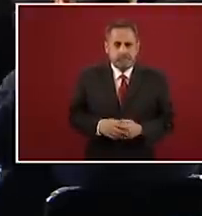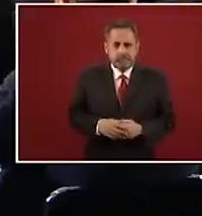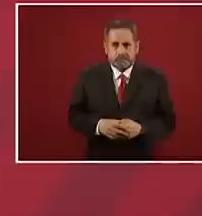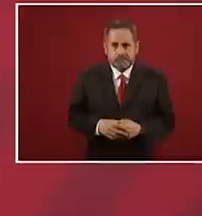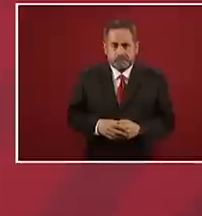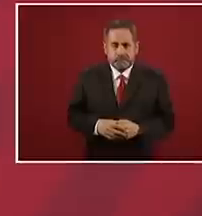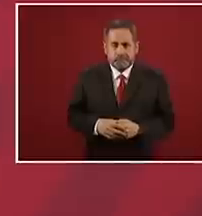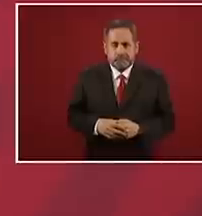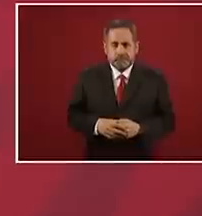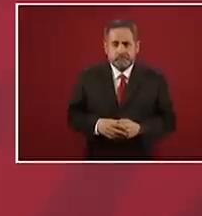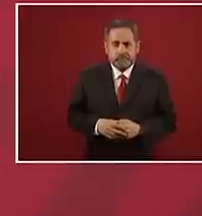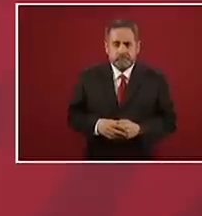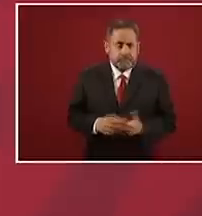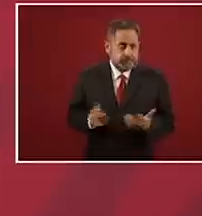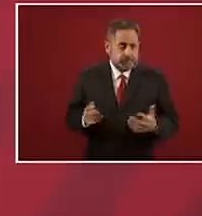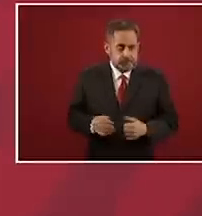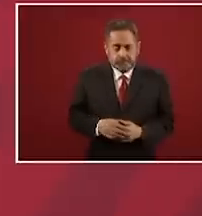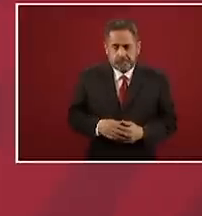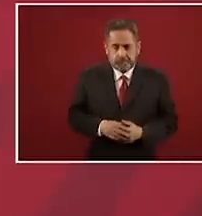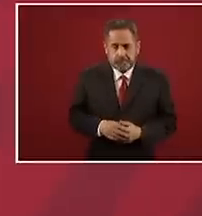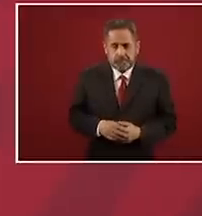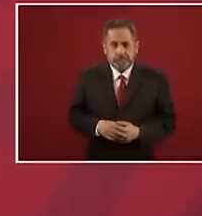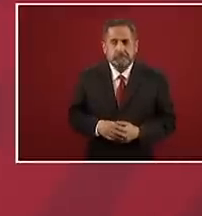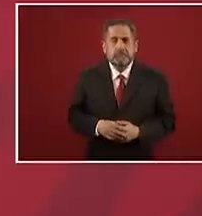no se